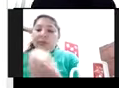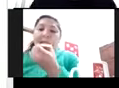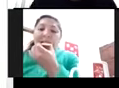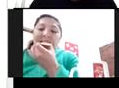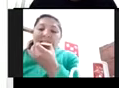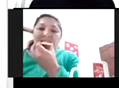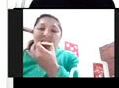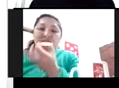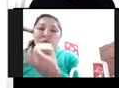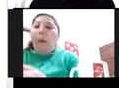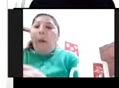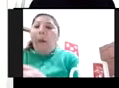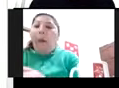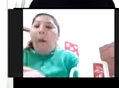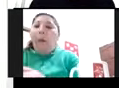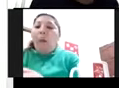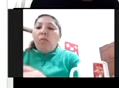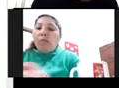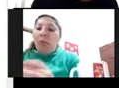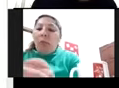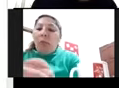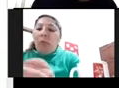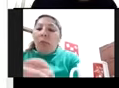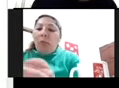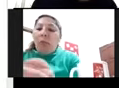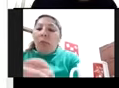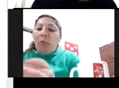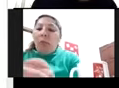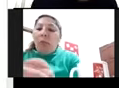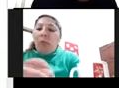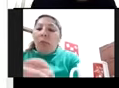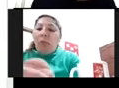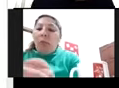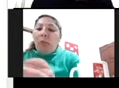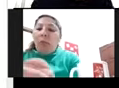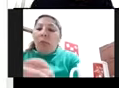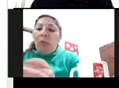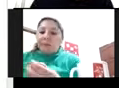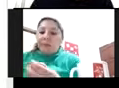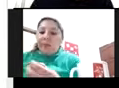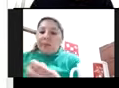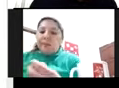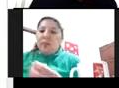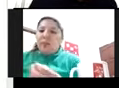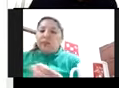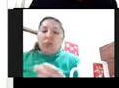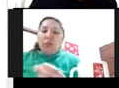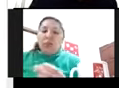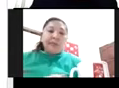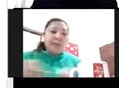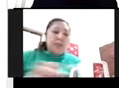Más publicidad, más pluralidad de oferentes, mejor posibilidad en la elección